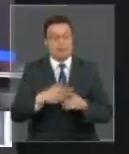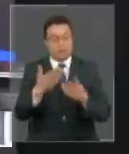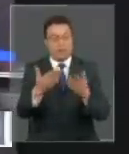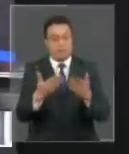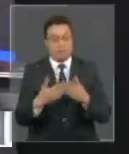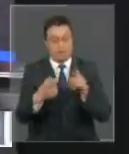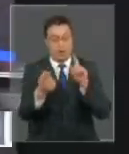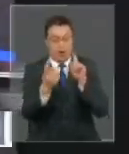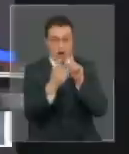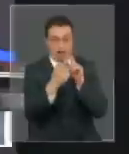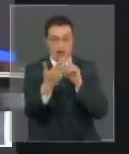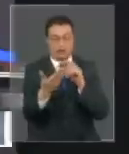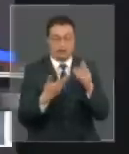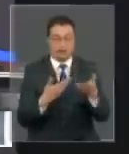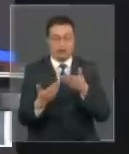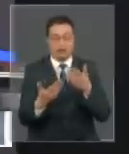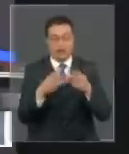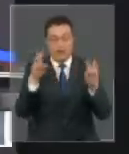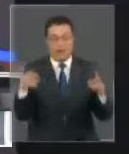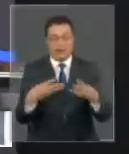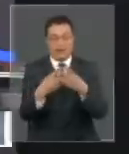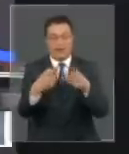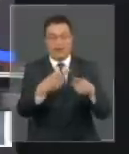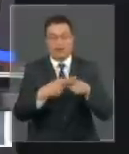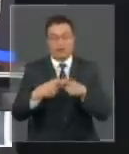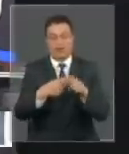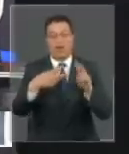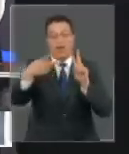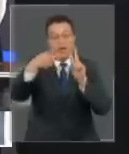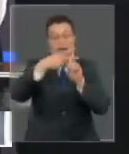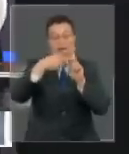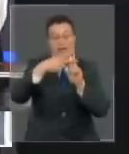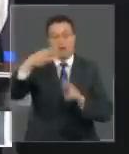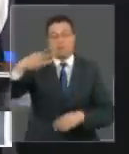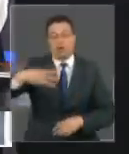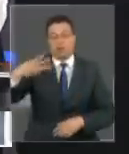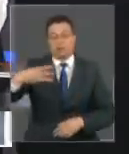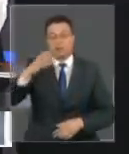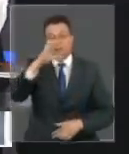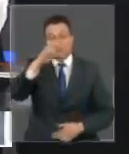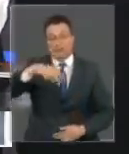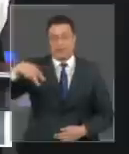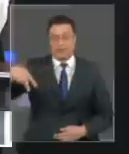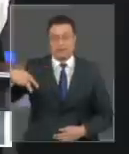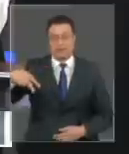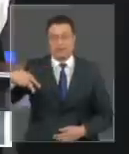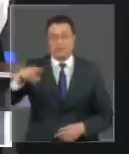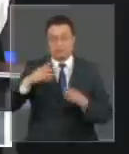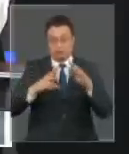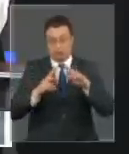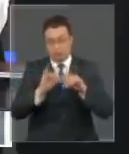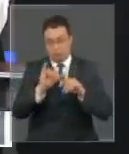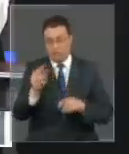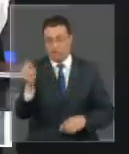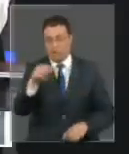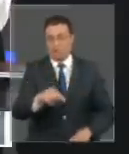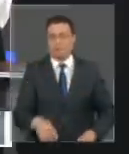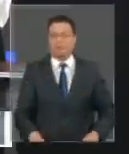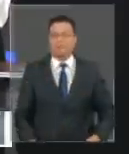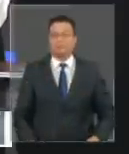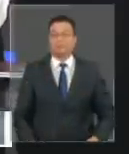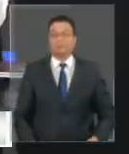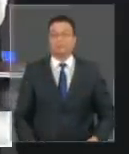para que se contacte con nosotros a través de las redes sociales, Twitter y el hashtag MunicipalesCNN. El corte. Y ya volvemos. Muy bien.